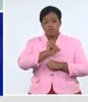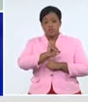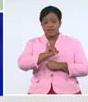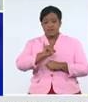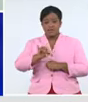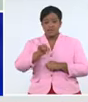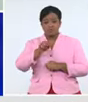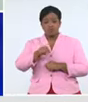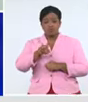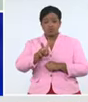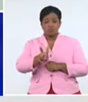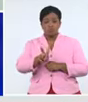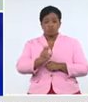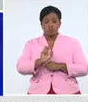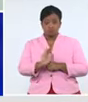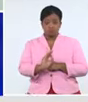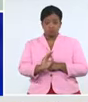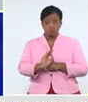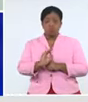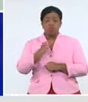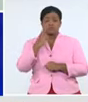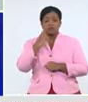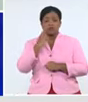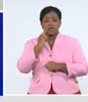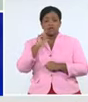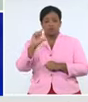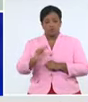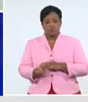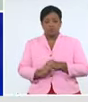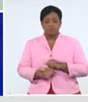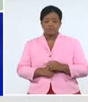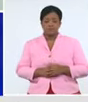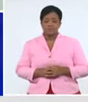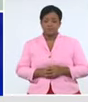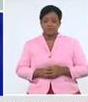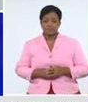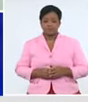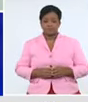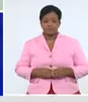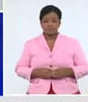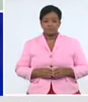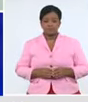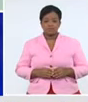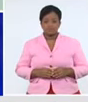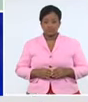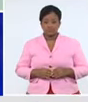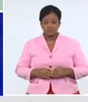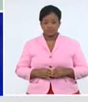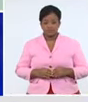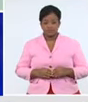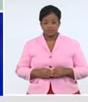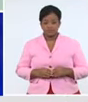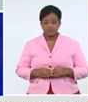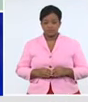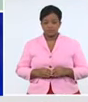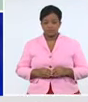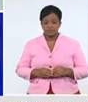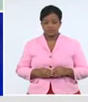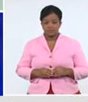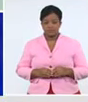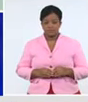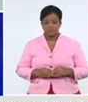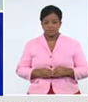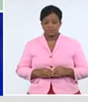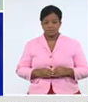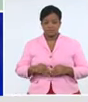66,2, que indiscutiblemente se evidencia una reducción importante, con las tasas por encima de 1.000, de 2.000,